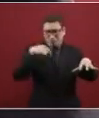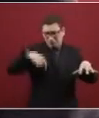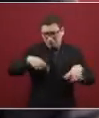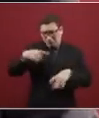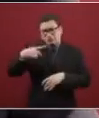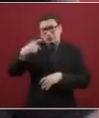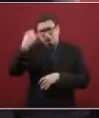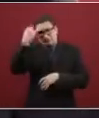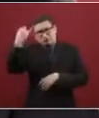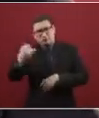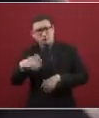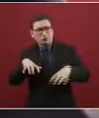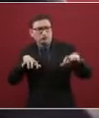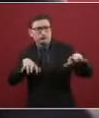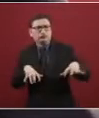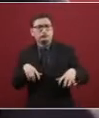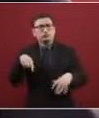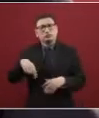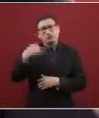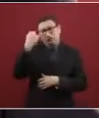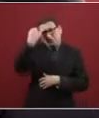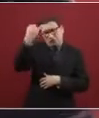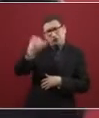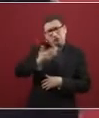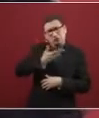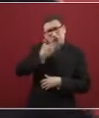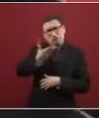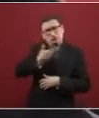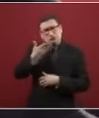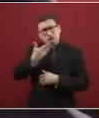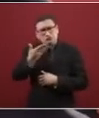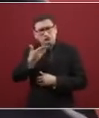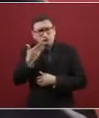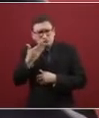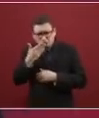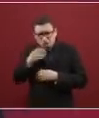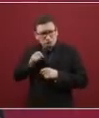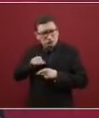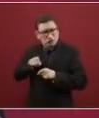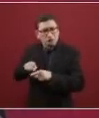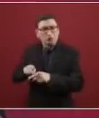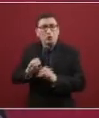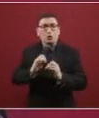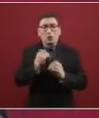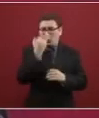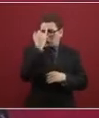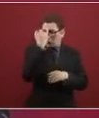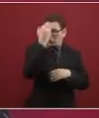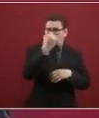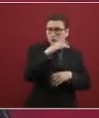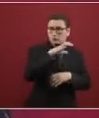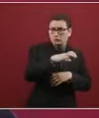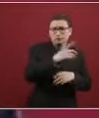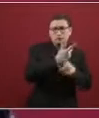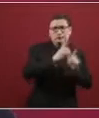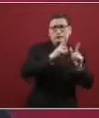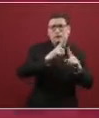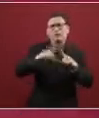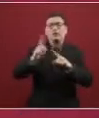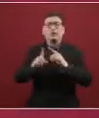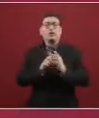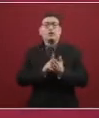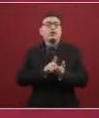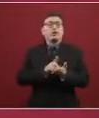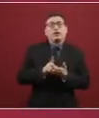el pensamiento conservador y el pensamiento liberal no hablemos desde derecha o de